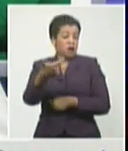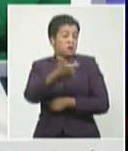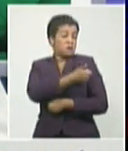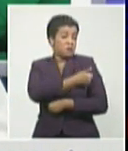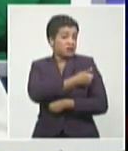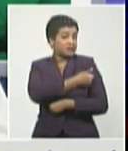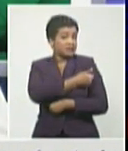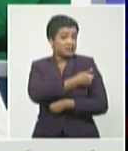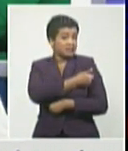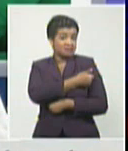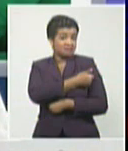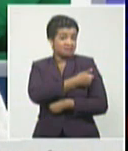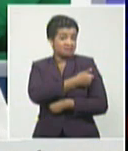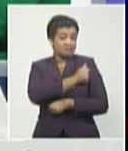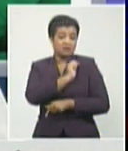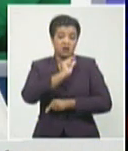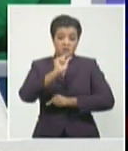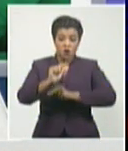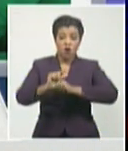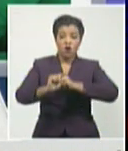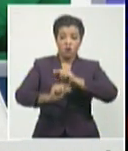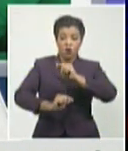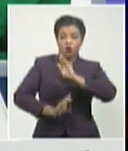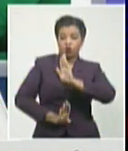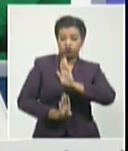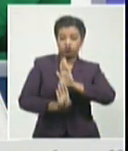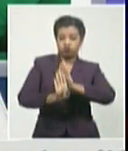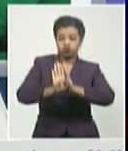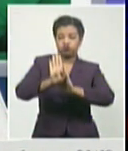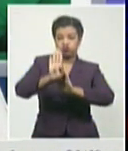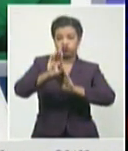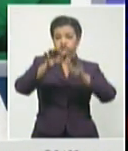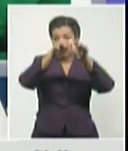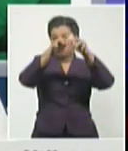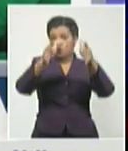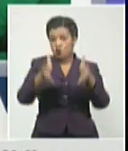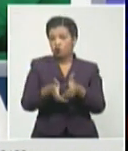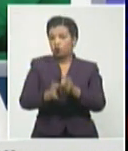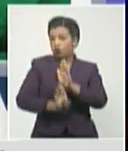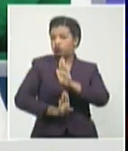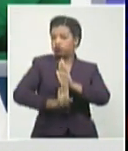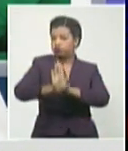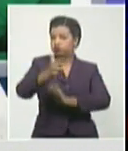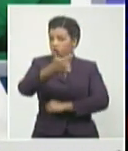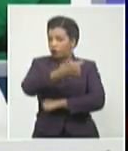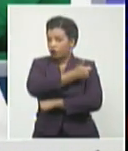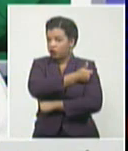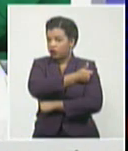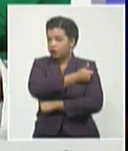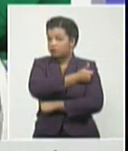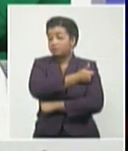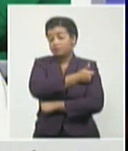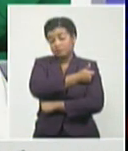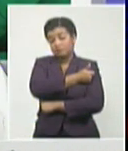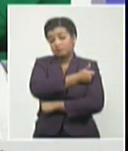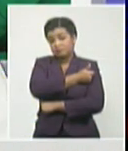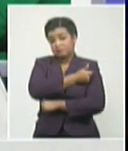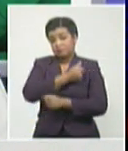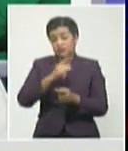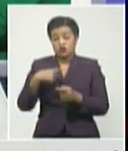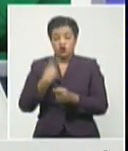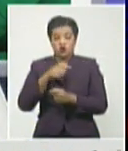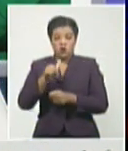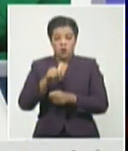se ve cómo va avanzando el mundo y ss no le amemos la esperanza eso es